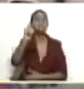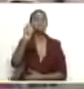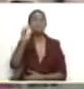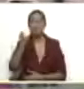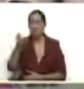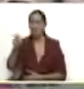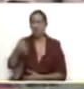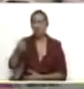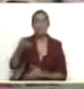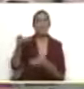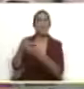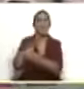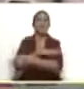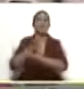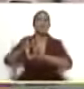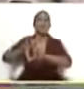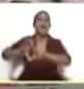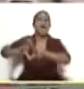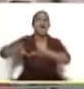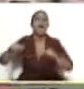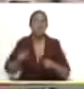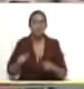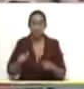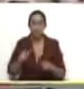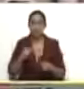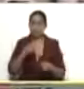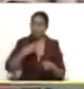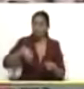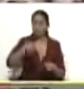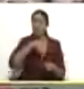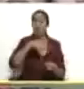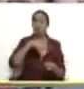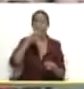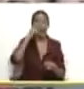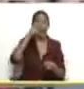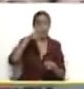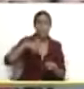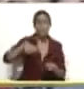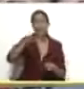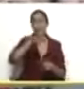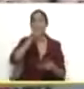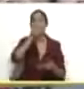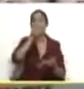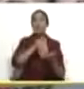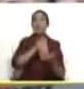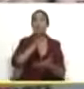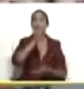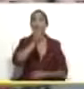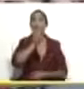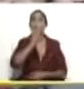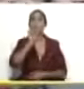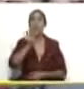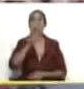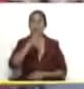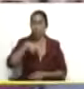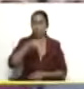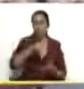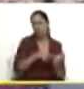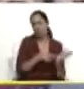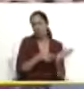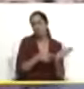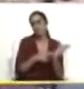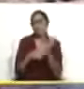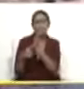hagan lo que hagan, el pueblo este año 2024 les dará una